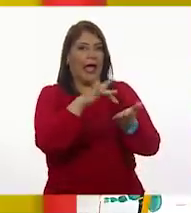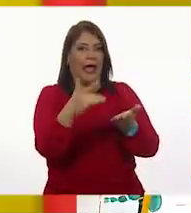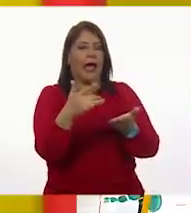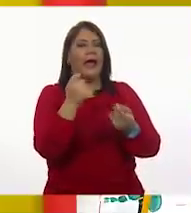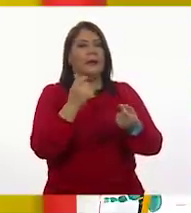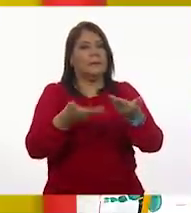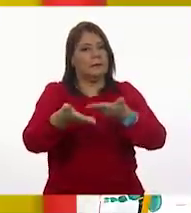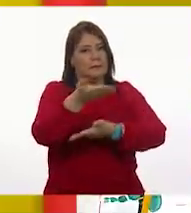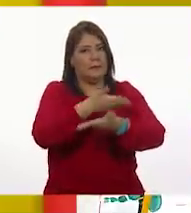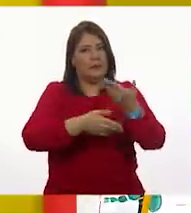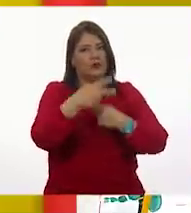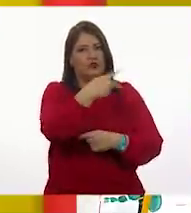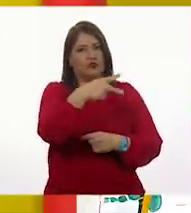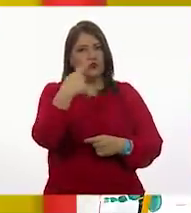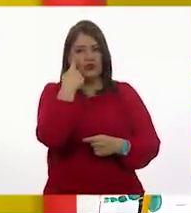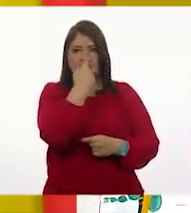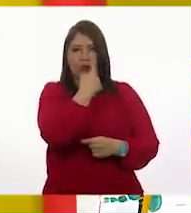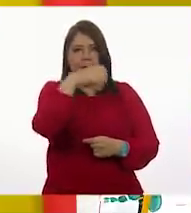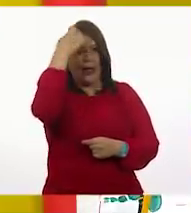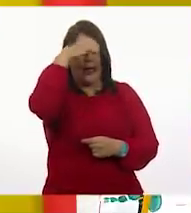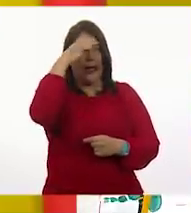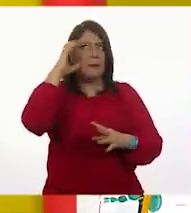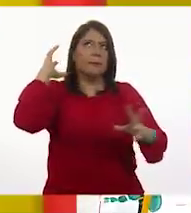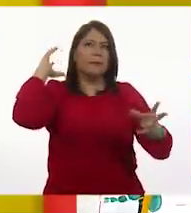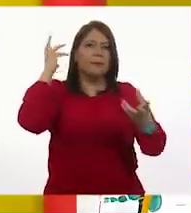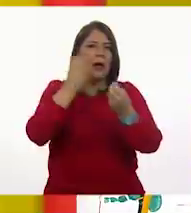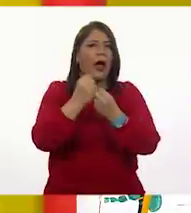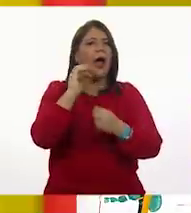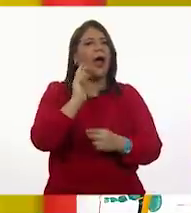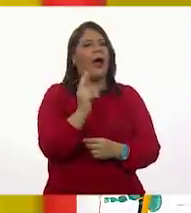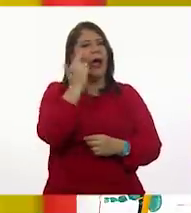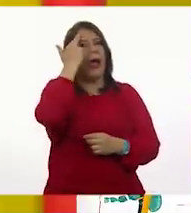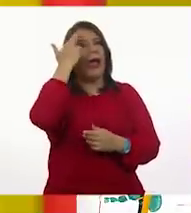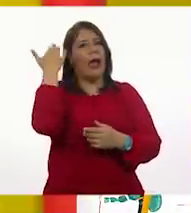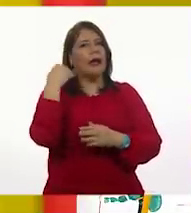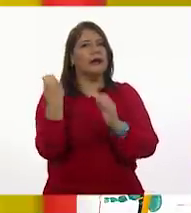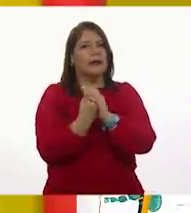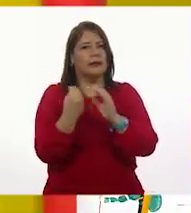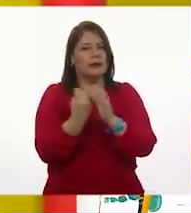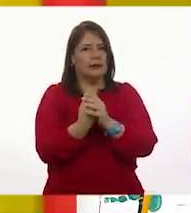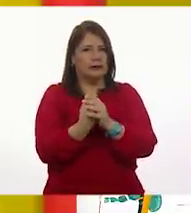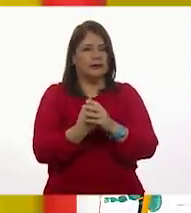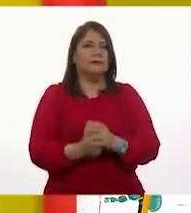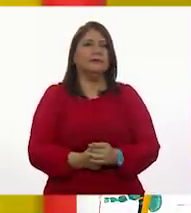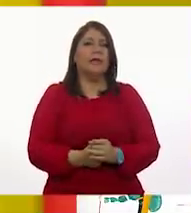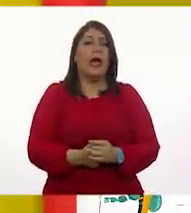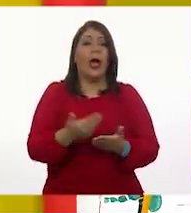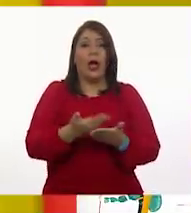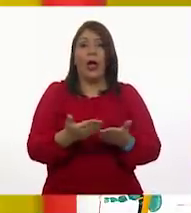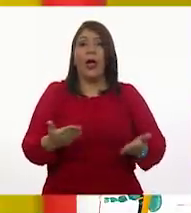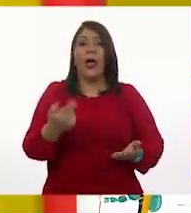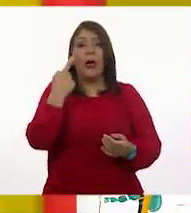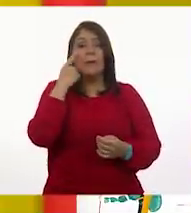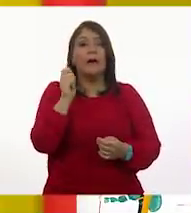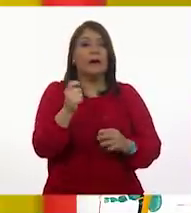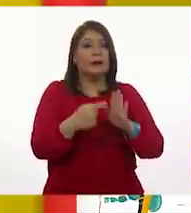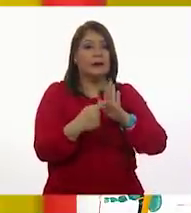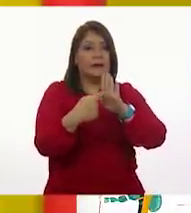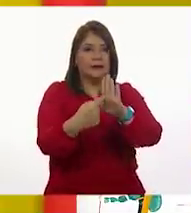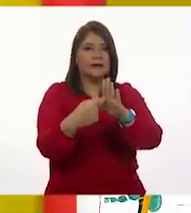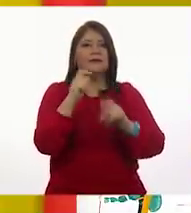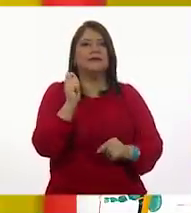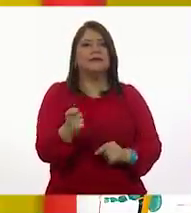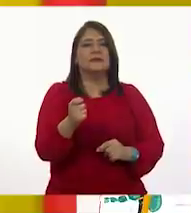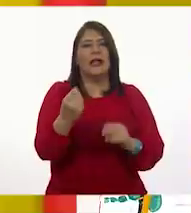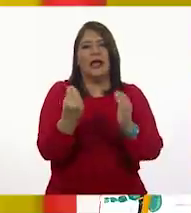estas grandes experiencias haciendo una recapitulación de nuestra clase anterior. Ahora vamos a presentar